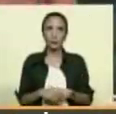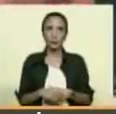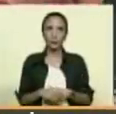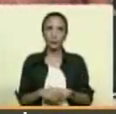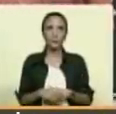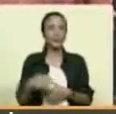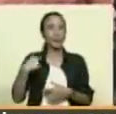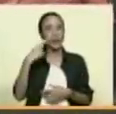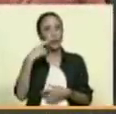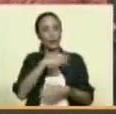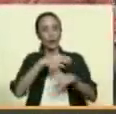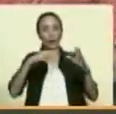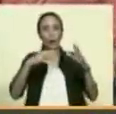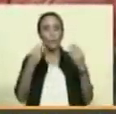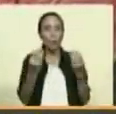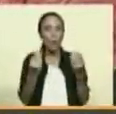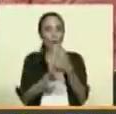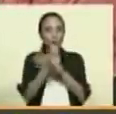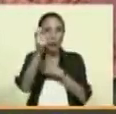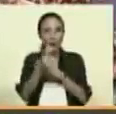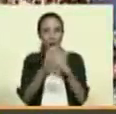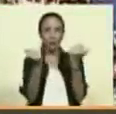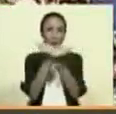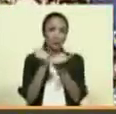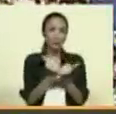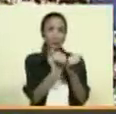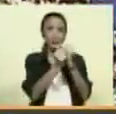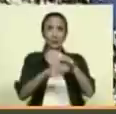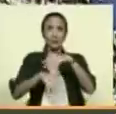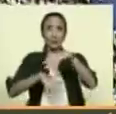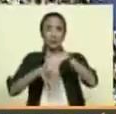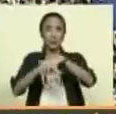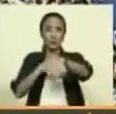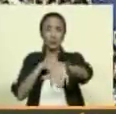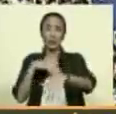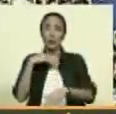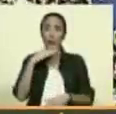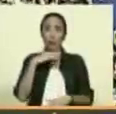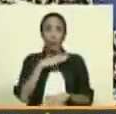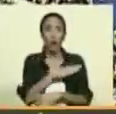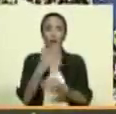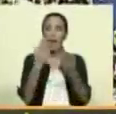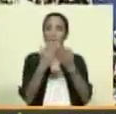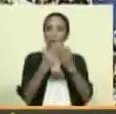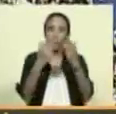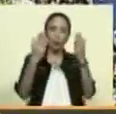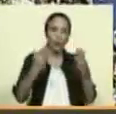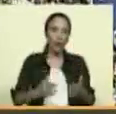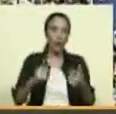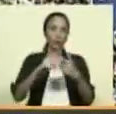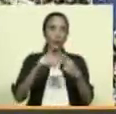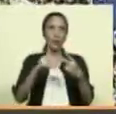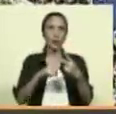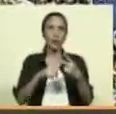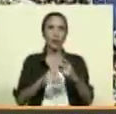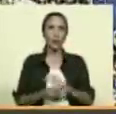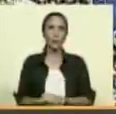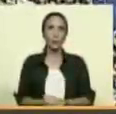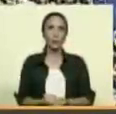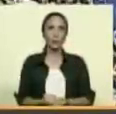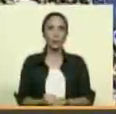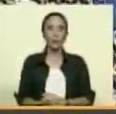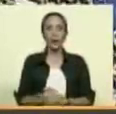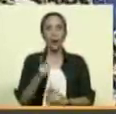vi este aguacero de amor, este aguacero de pueblo, a los estudiantes, a los estudiantes, a